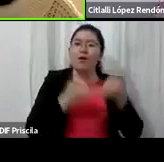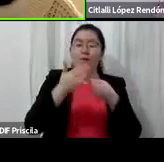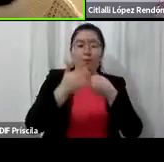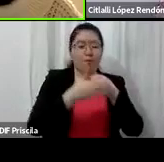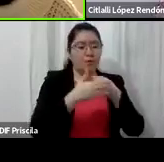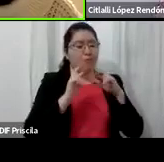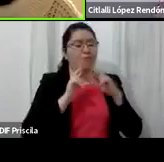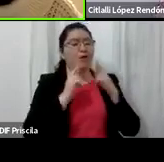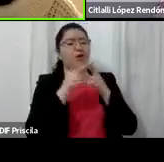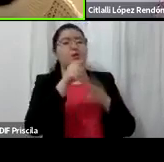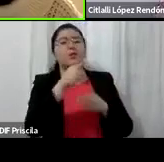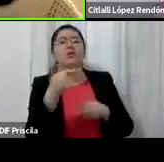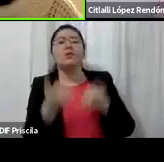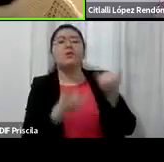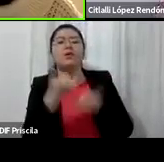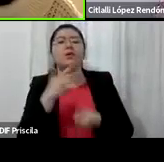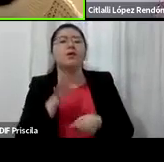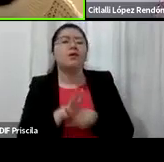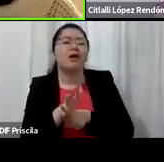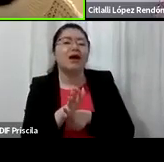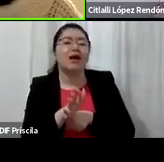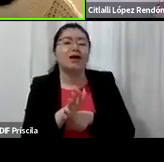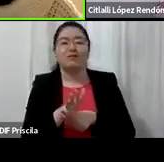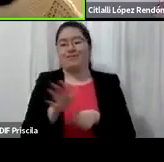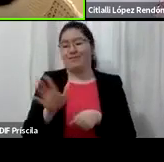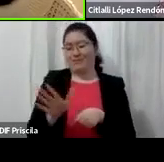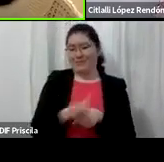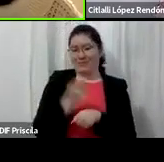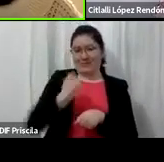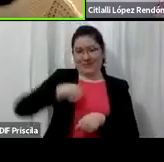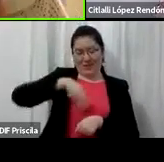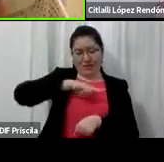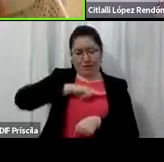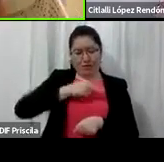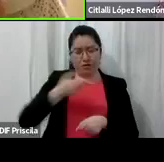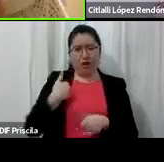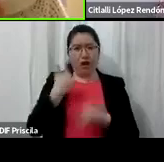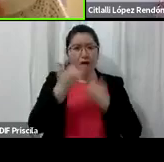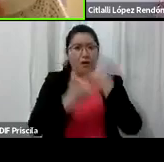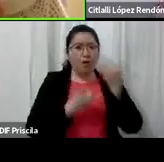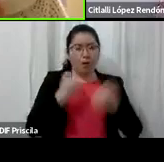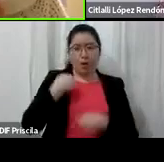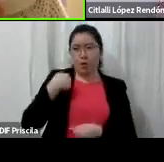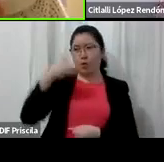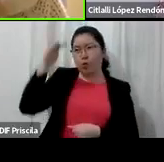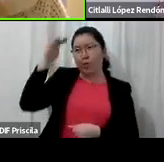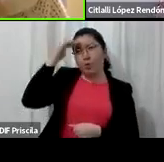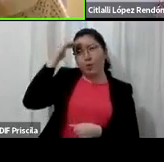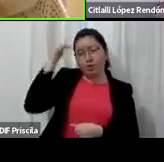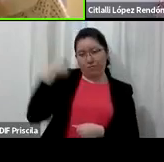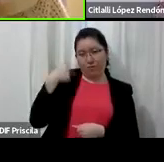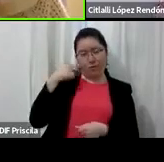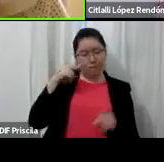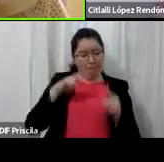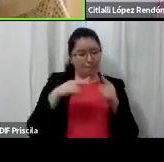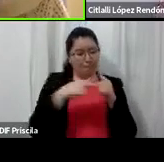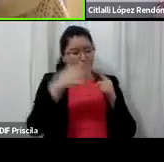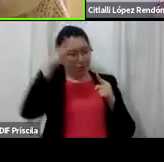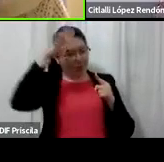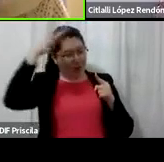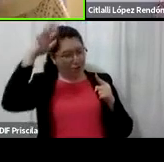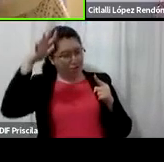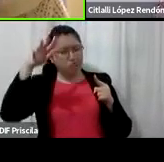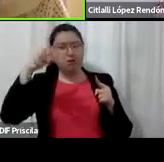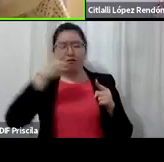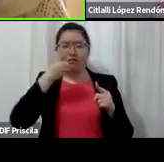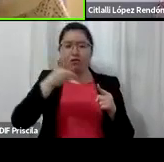nos reunamos. Porque nosotros podemos llegar con nuestros juegos que desde nuestra mirada adulta pueden funcionar muy bien, pero abrir el